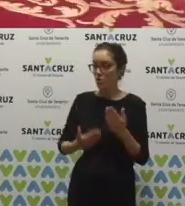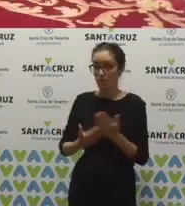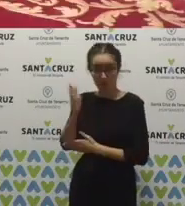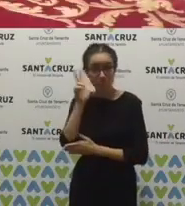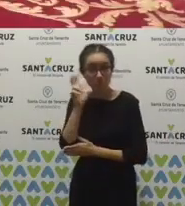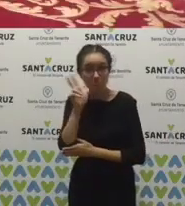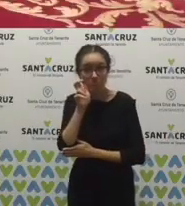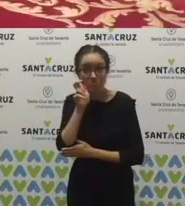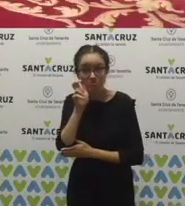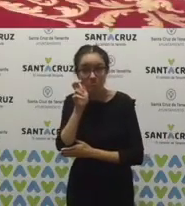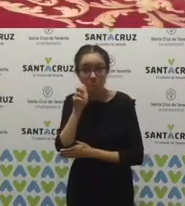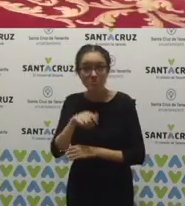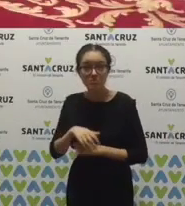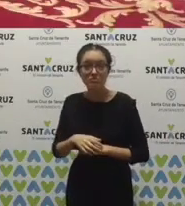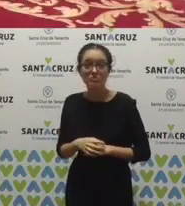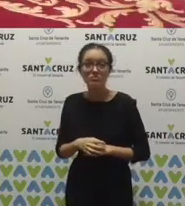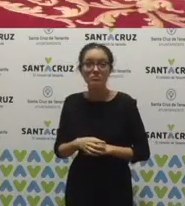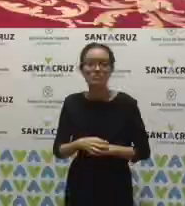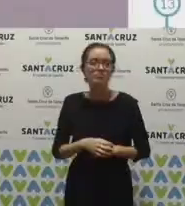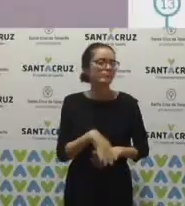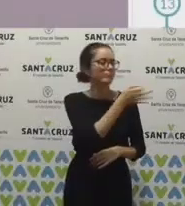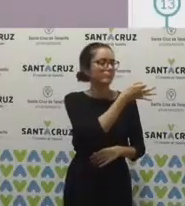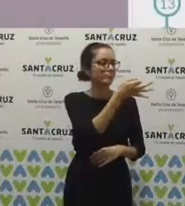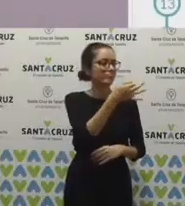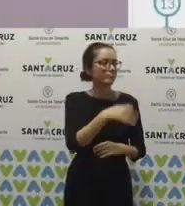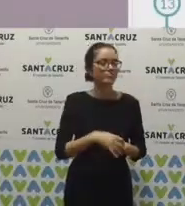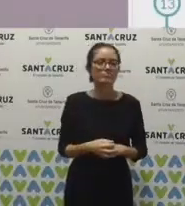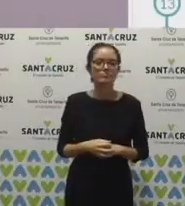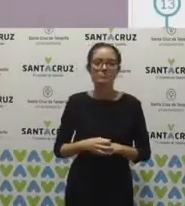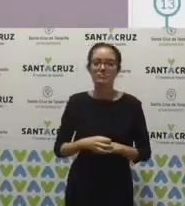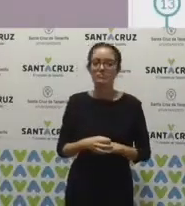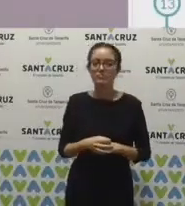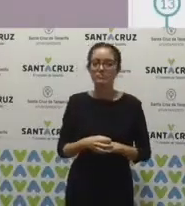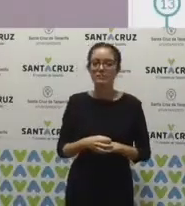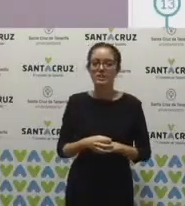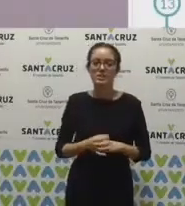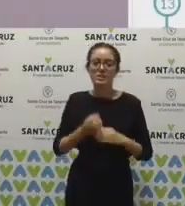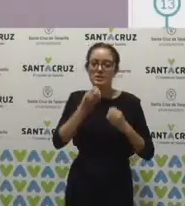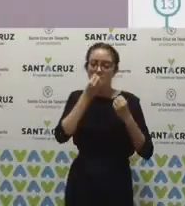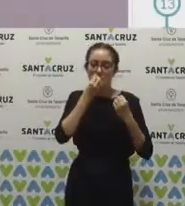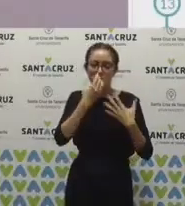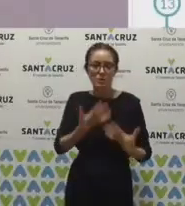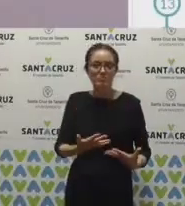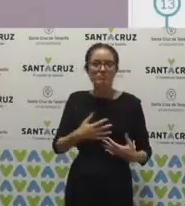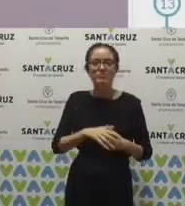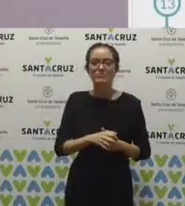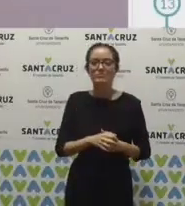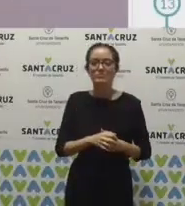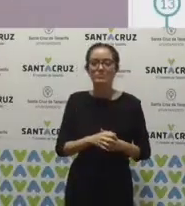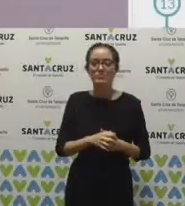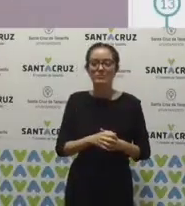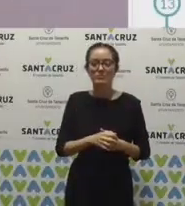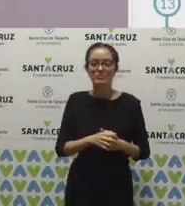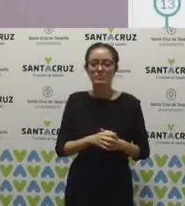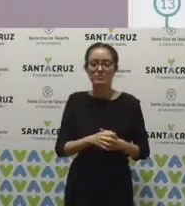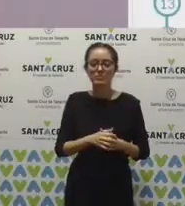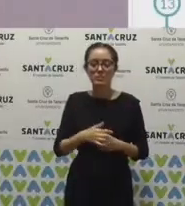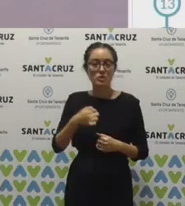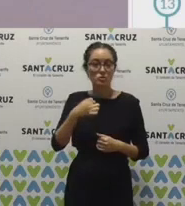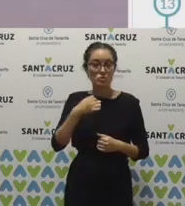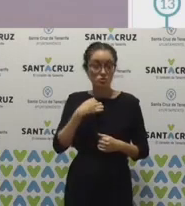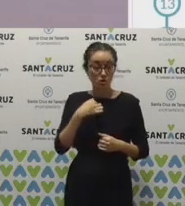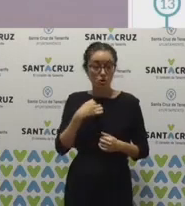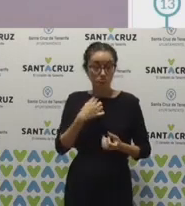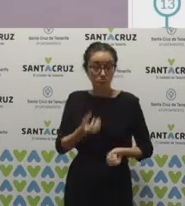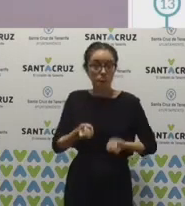escucha totalmente bueno en primer lugar me gustaría aclarar que por ejemplo en mi caso en ningún